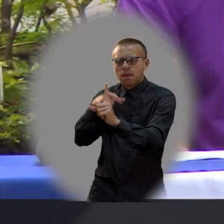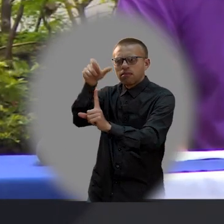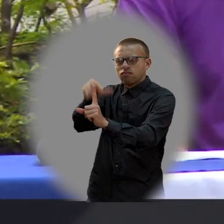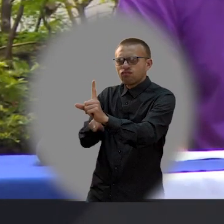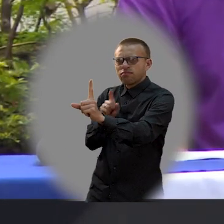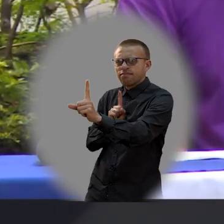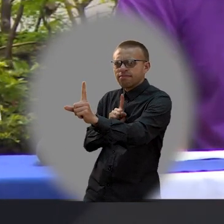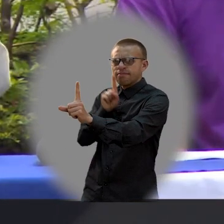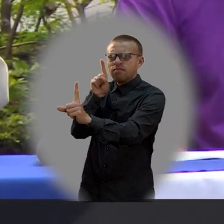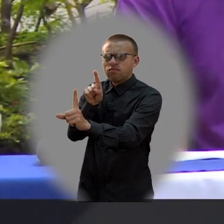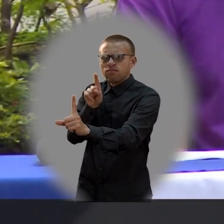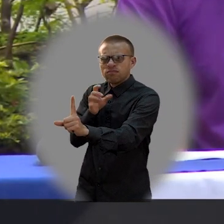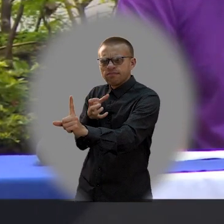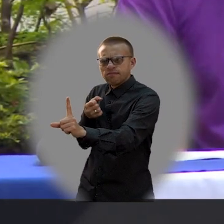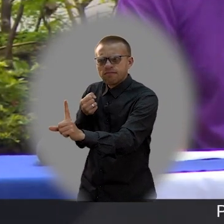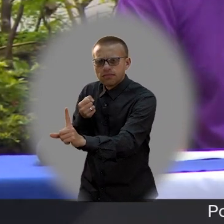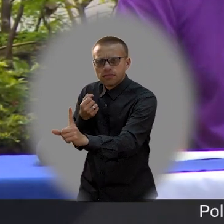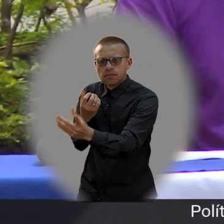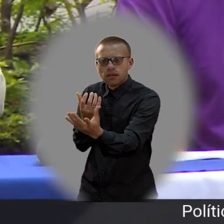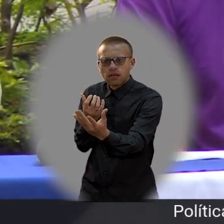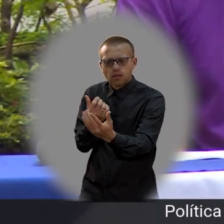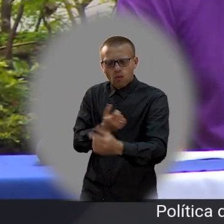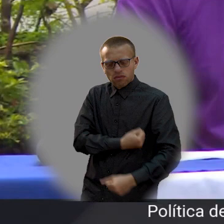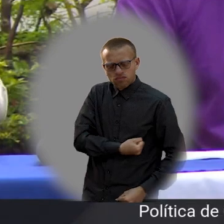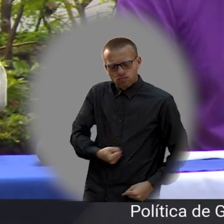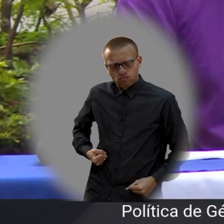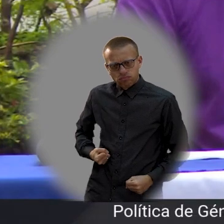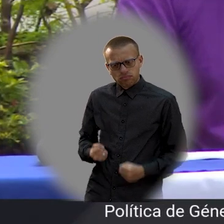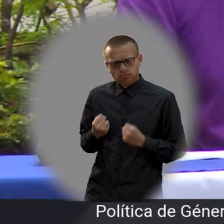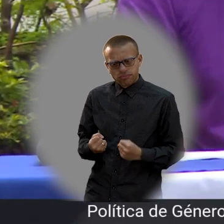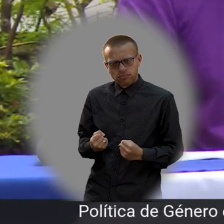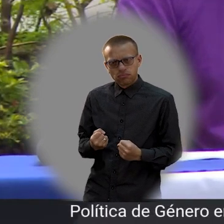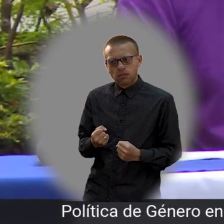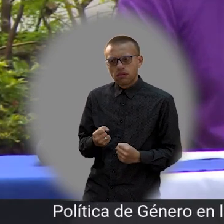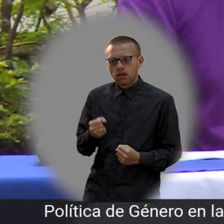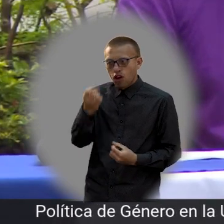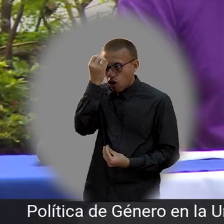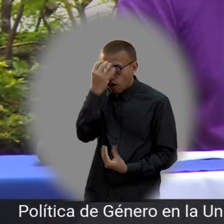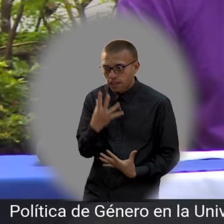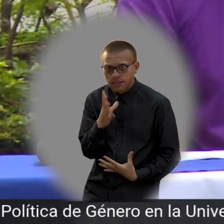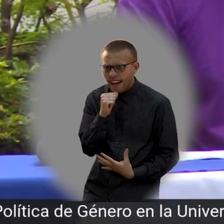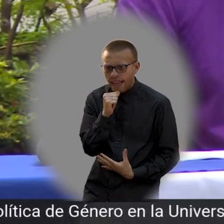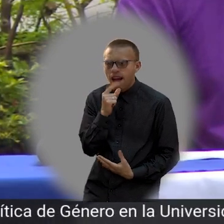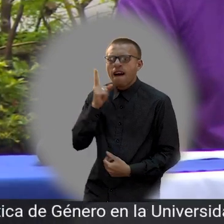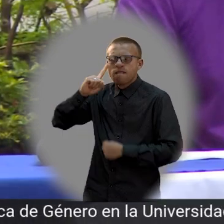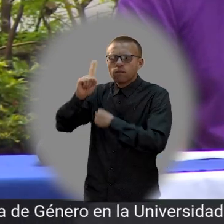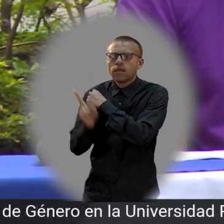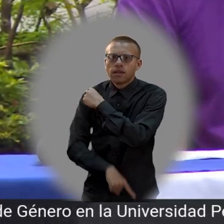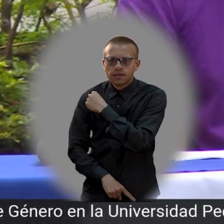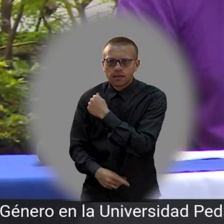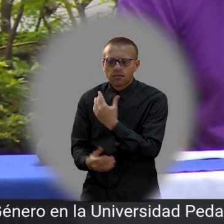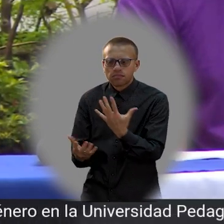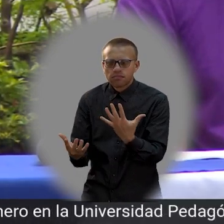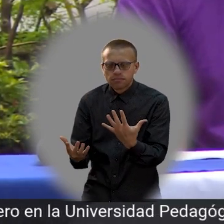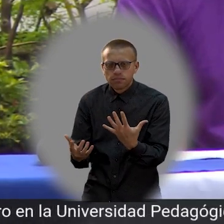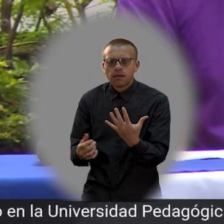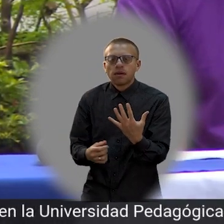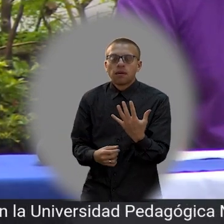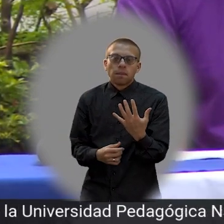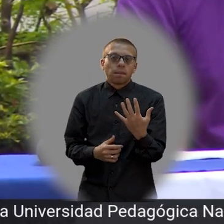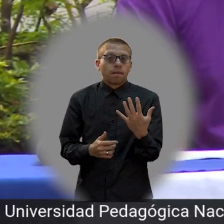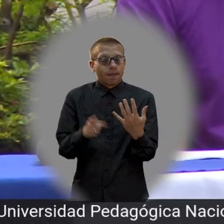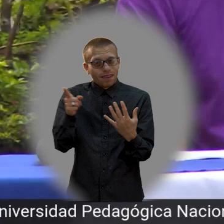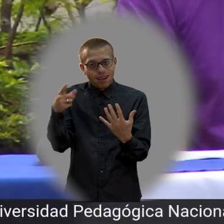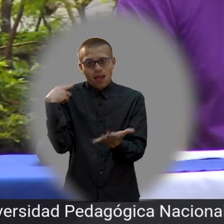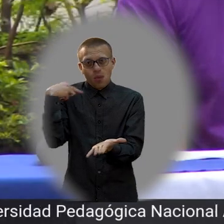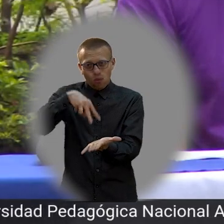De cumplir el mandato patriarcal, y si no lo cumple, se castiga. Y un segundo eje que ella también señala, y que yo